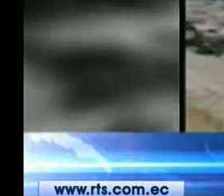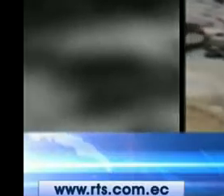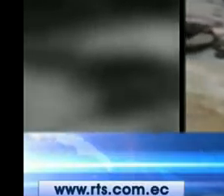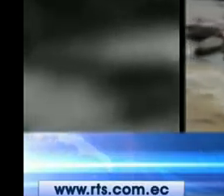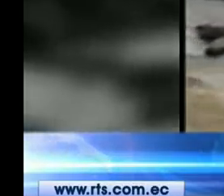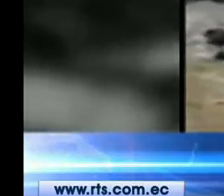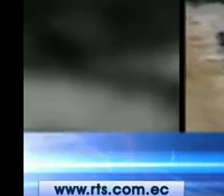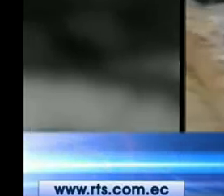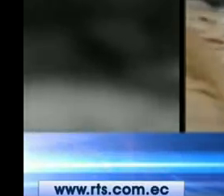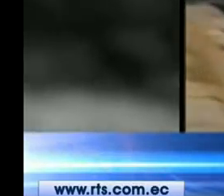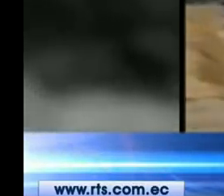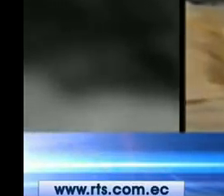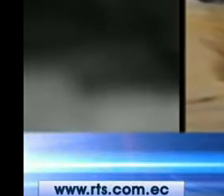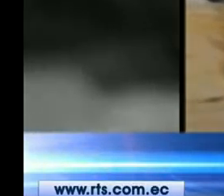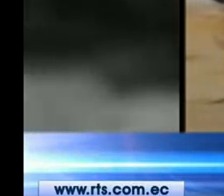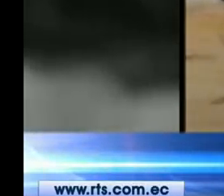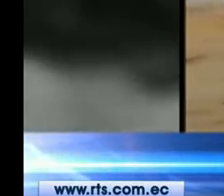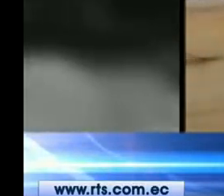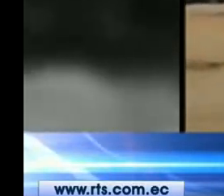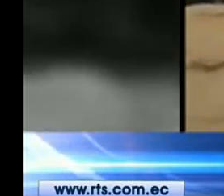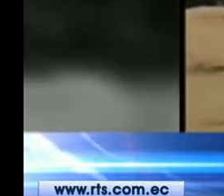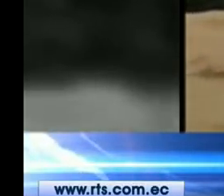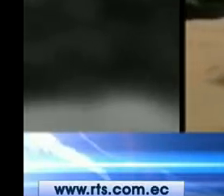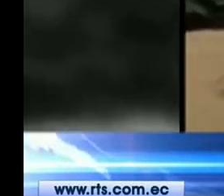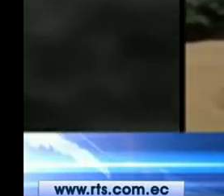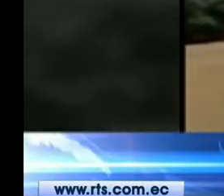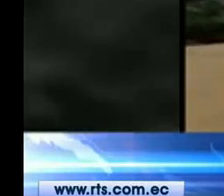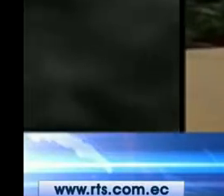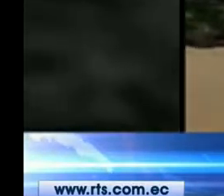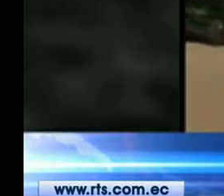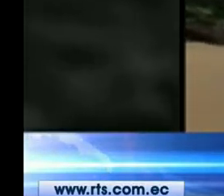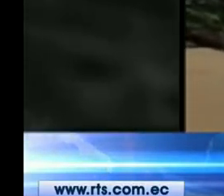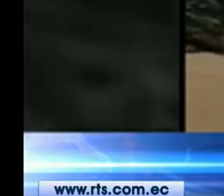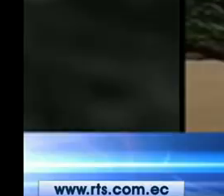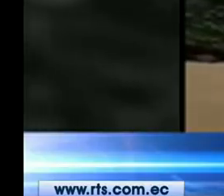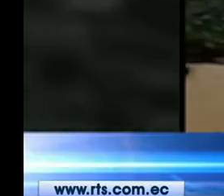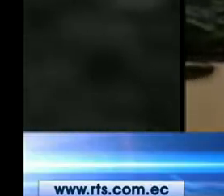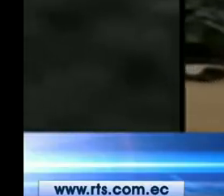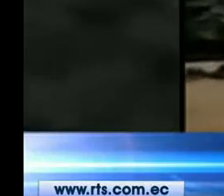Bucay, donde se declaró el estado de emergencia.